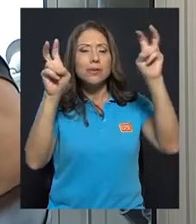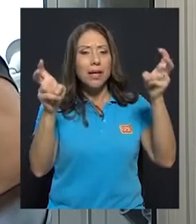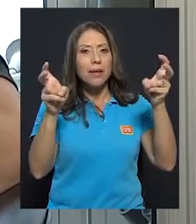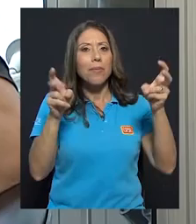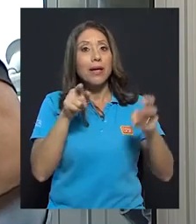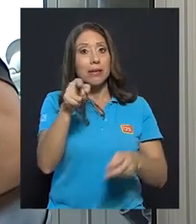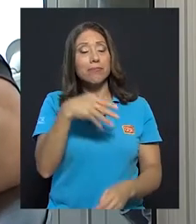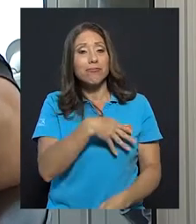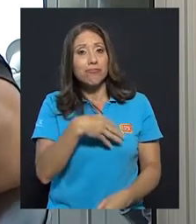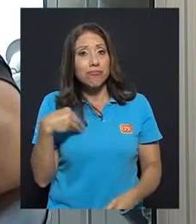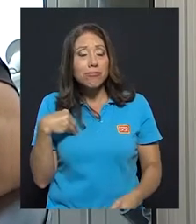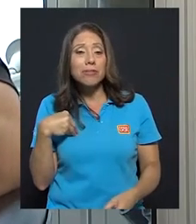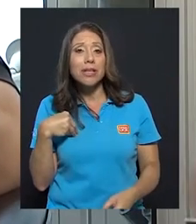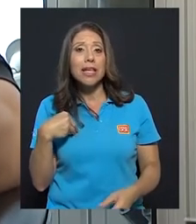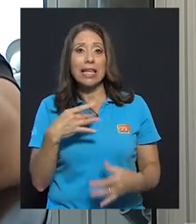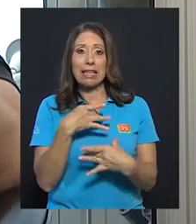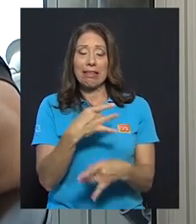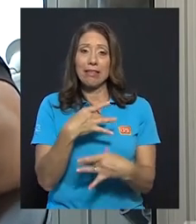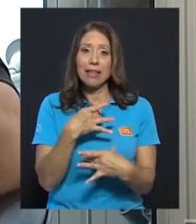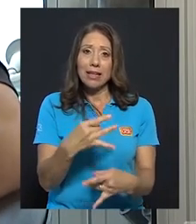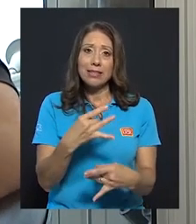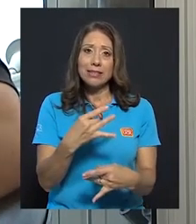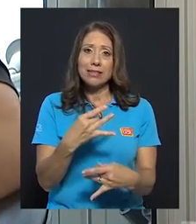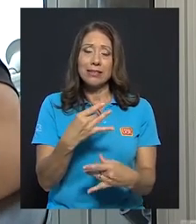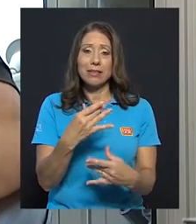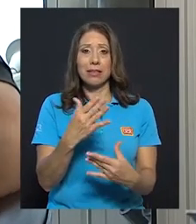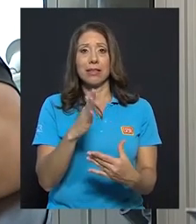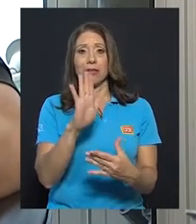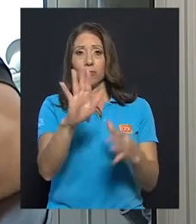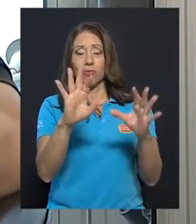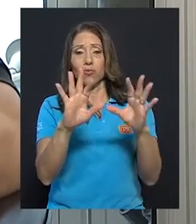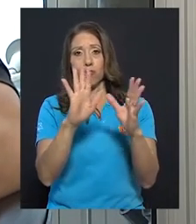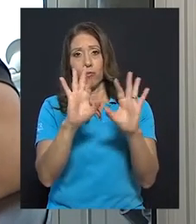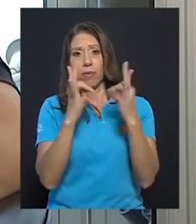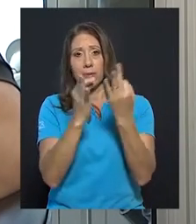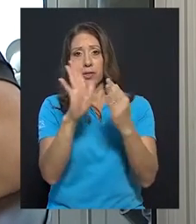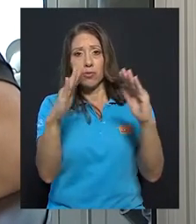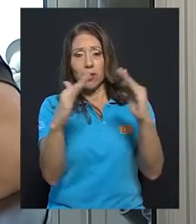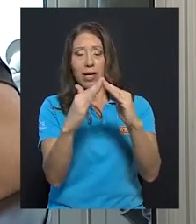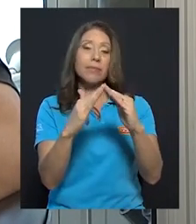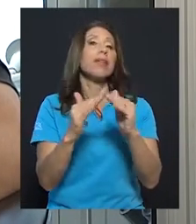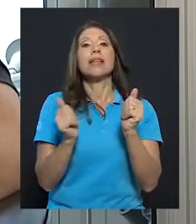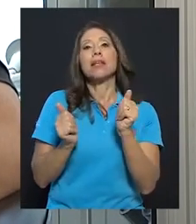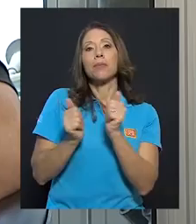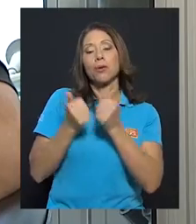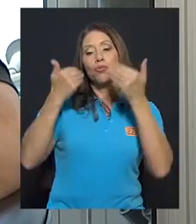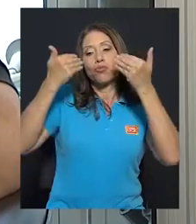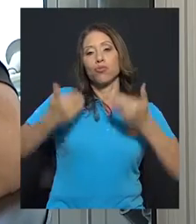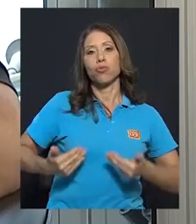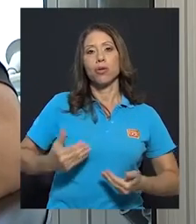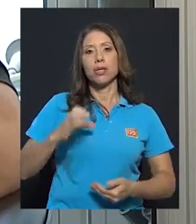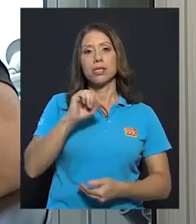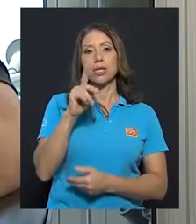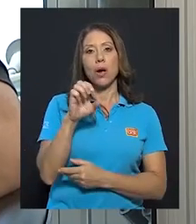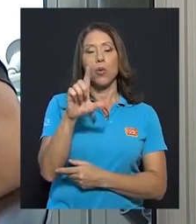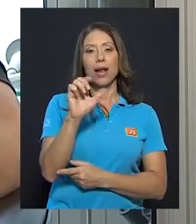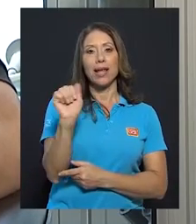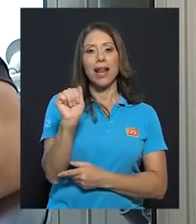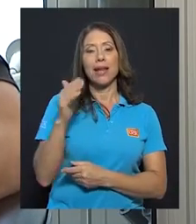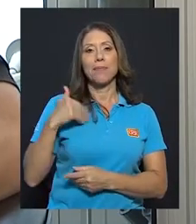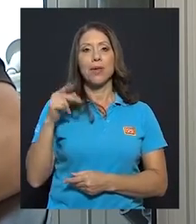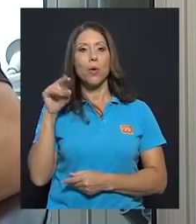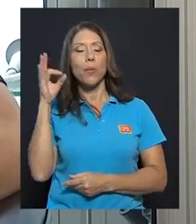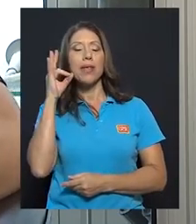un tema que sea de su agrado y del interés de los suyos allá en sus hogares. Les estaremos acompañando su servidor Saúl Aguilar